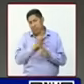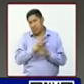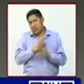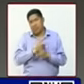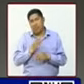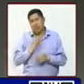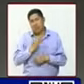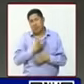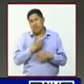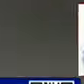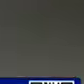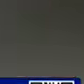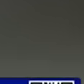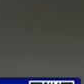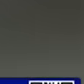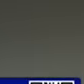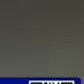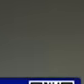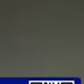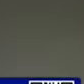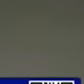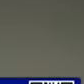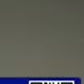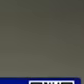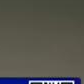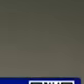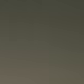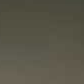el trato a nuestros animales.